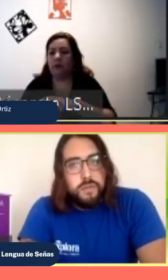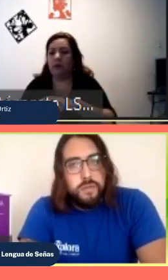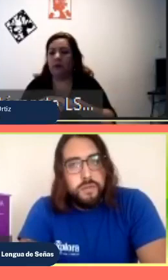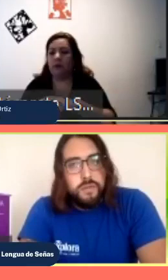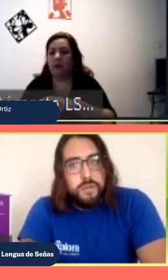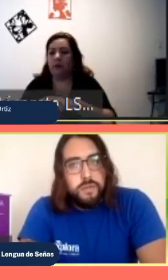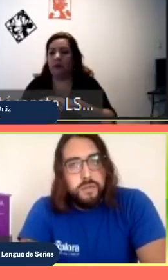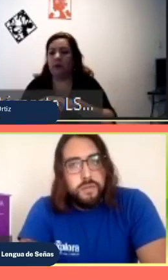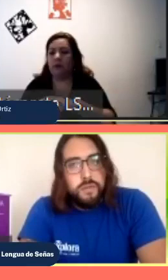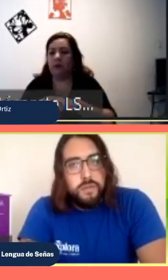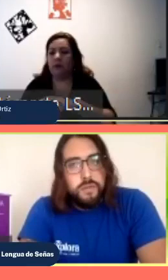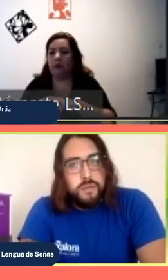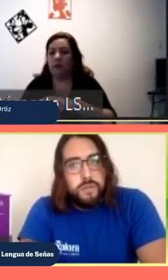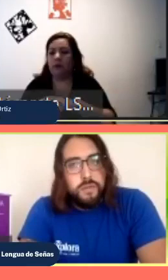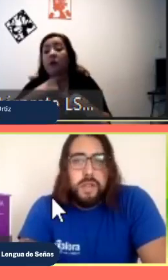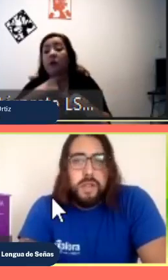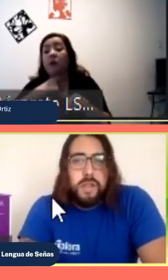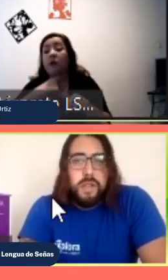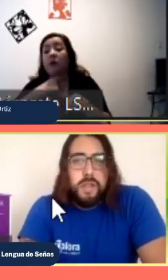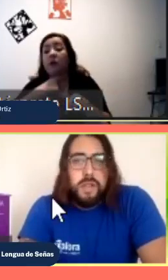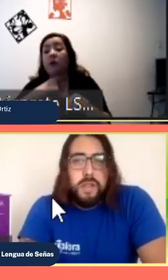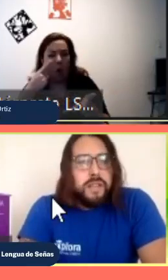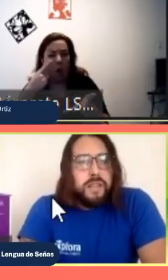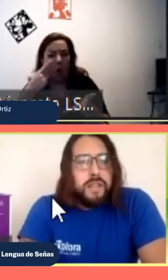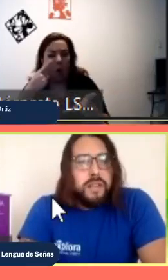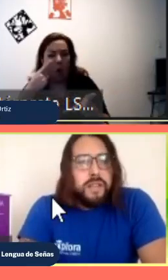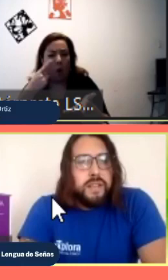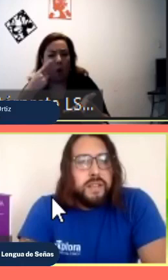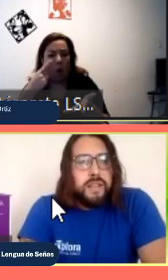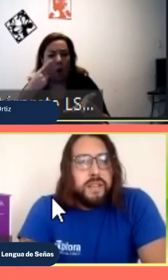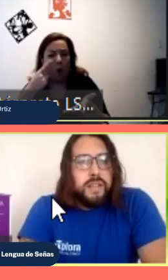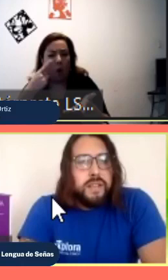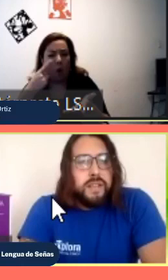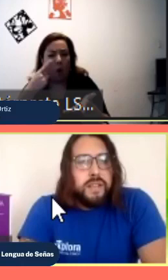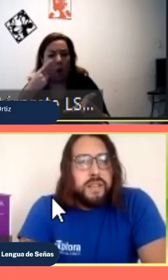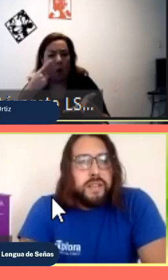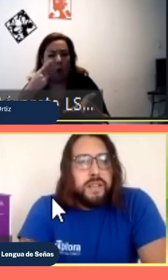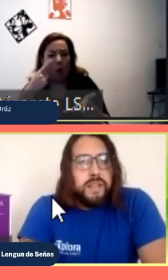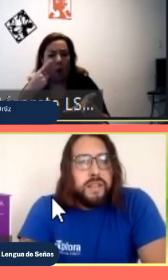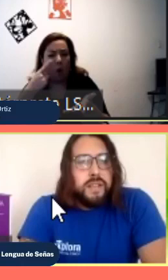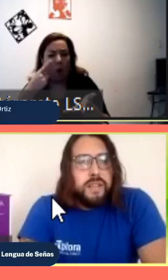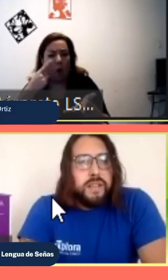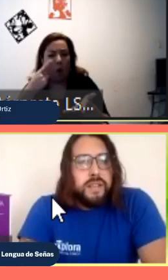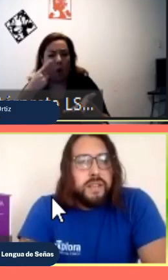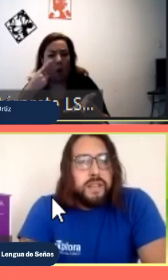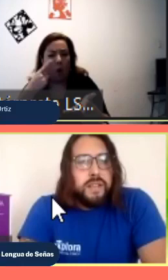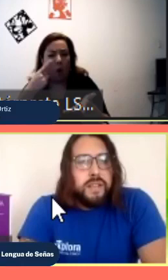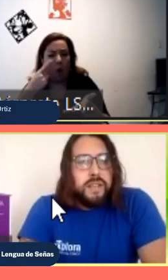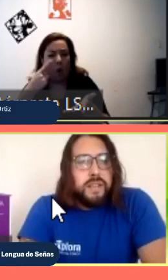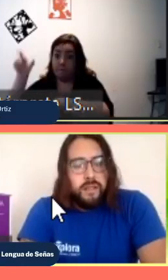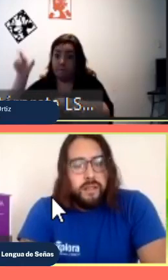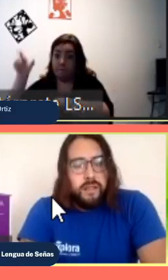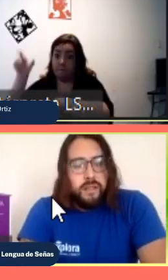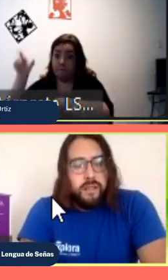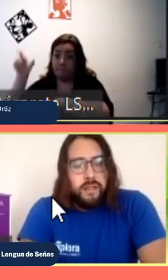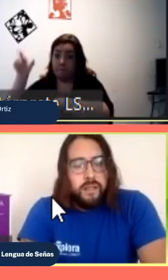Hoy queremos reconocer la historia, la prehistoria, a través de nuestro especialista y colaborador de